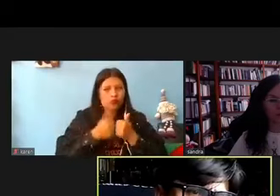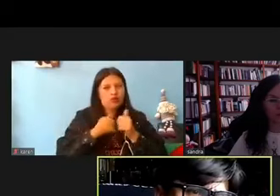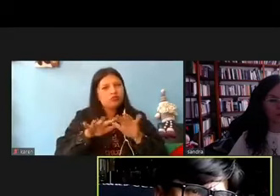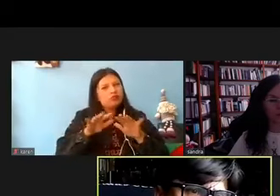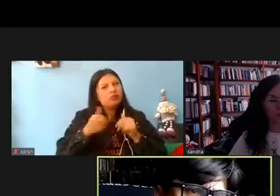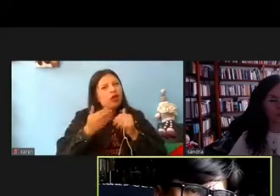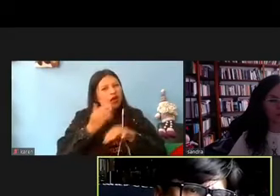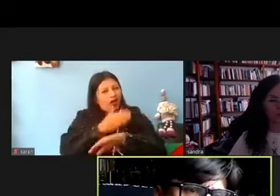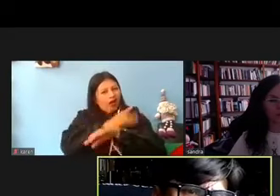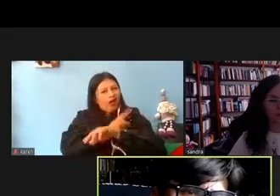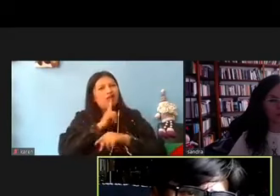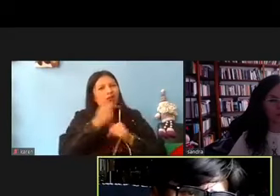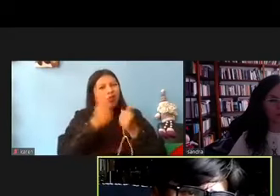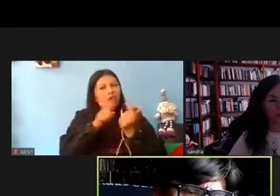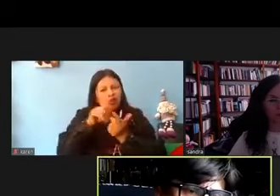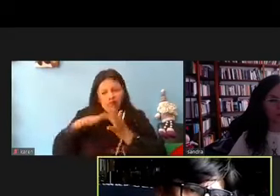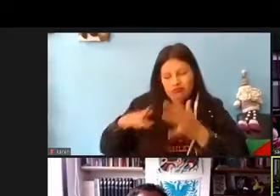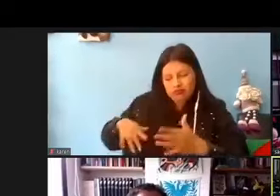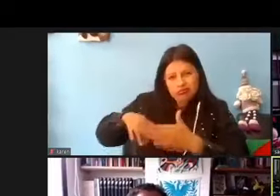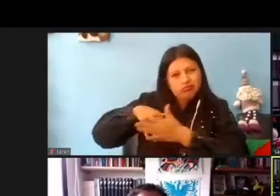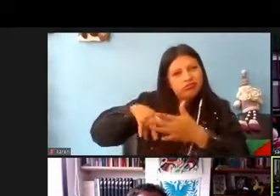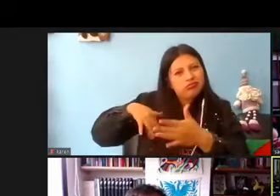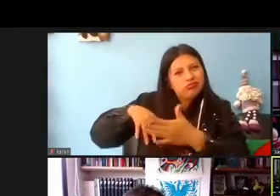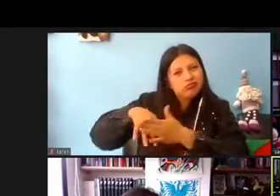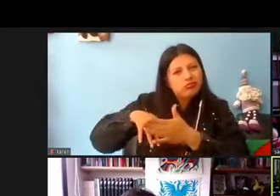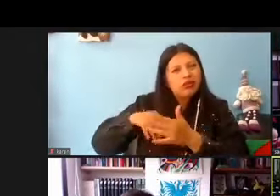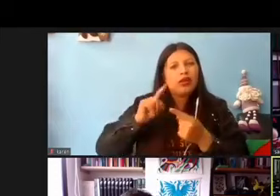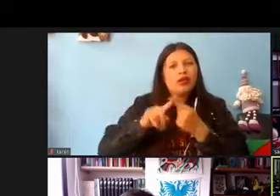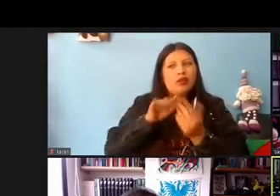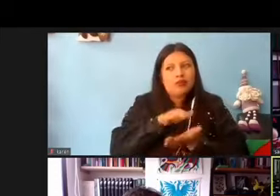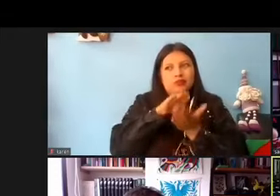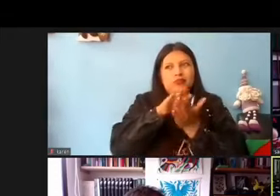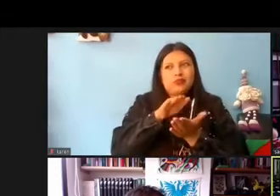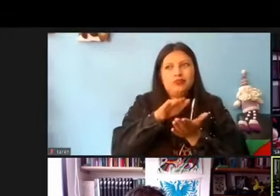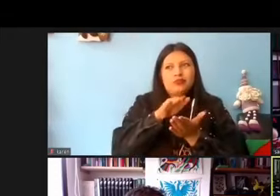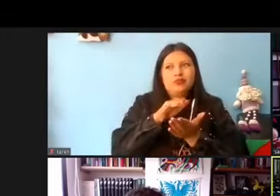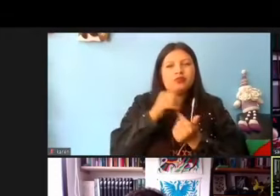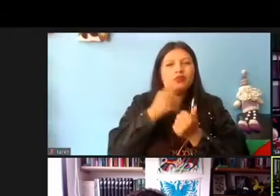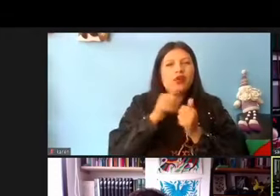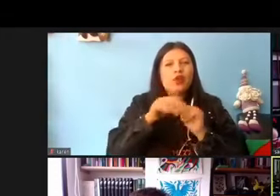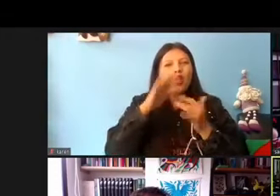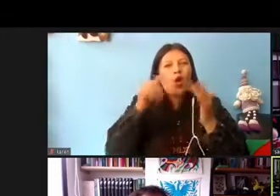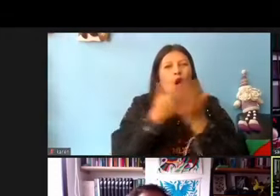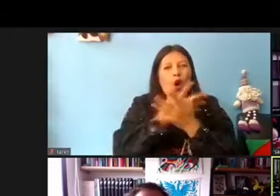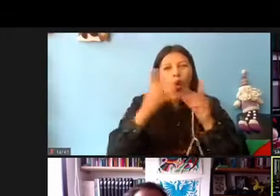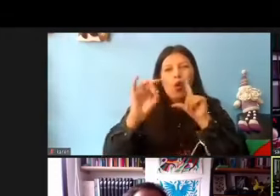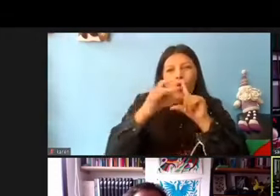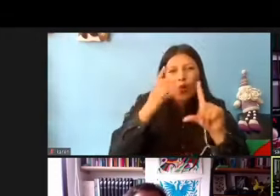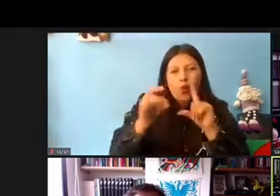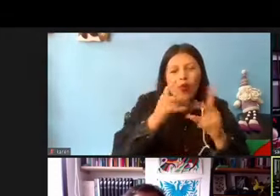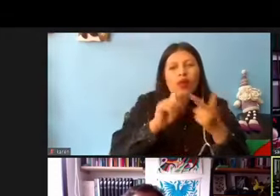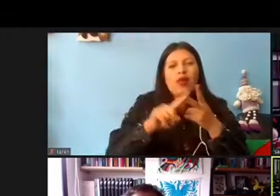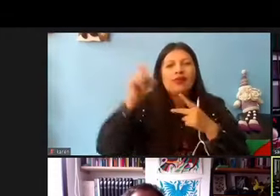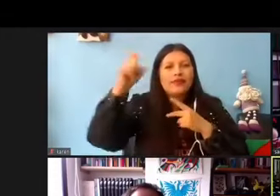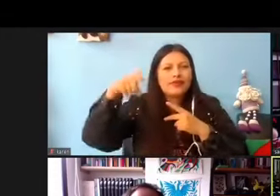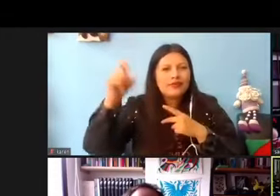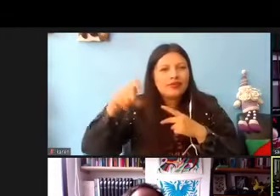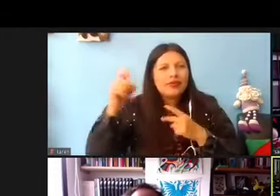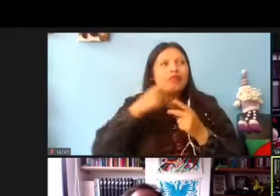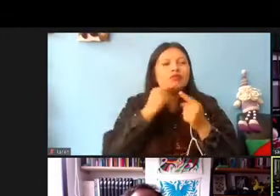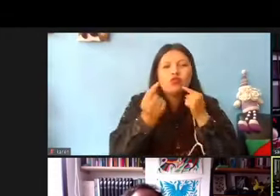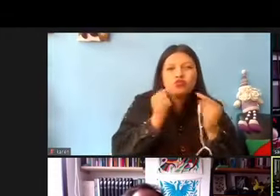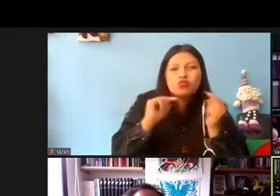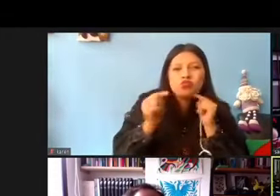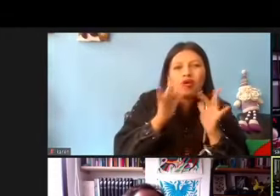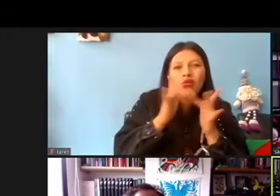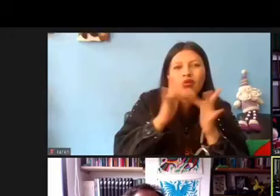se ha mencionado mucho lo de los archivos, mucho lo de los repositorios digitales, mucho de la necesidad de discutir sobre